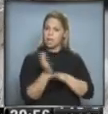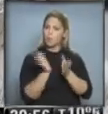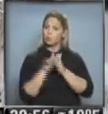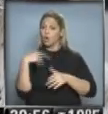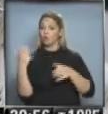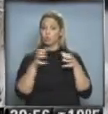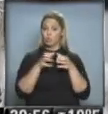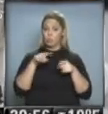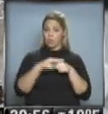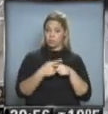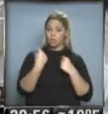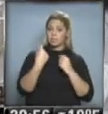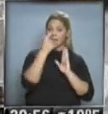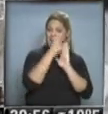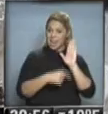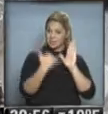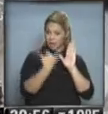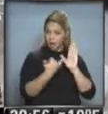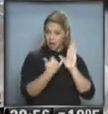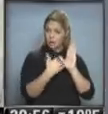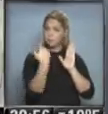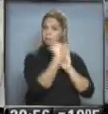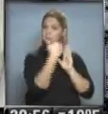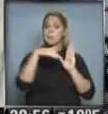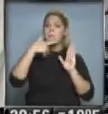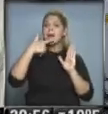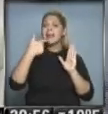y en esa lista está con la lista de cabeza sergio más